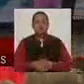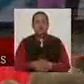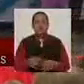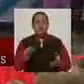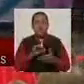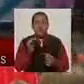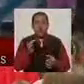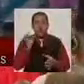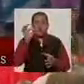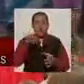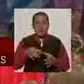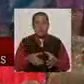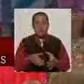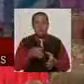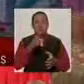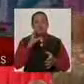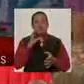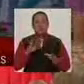pastillas podrán